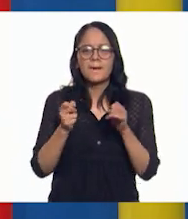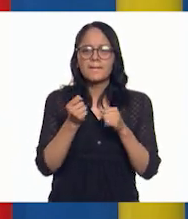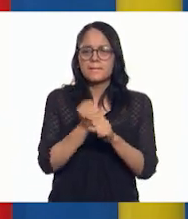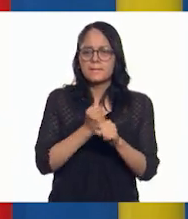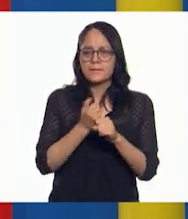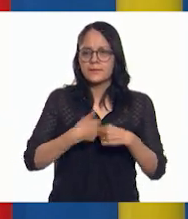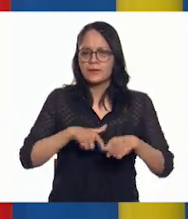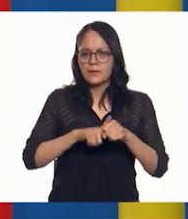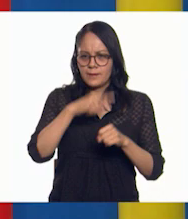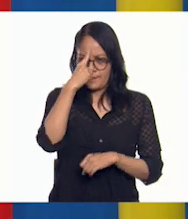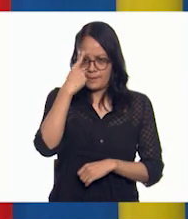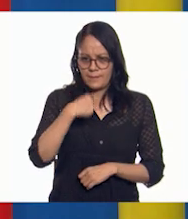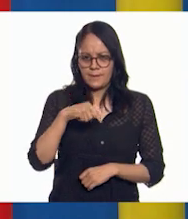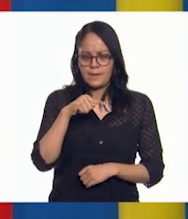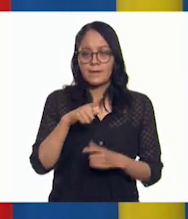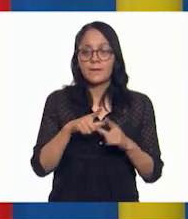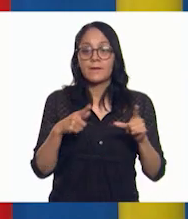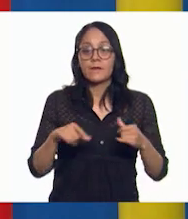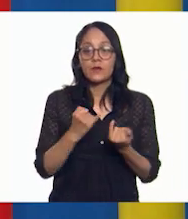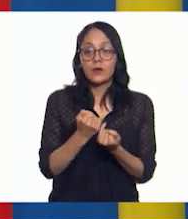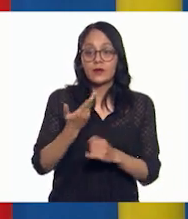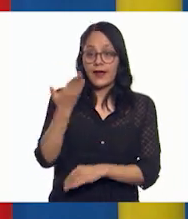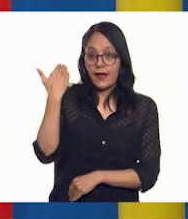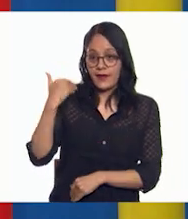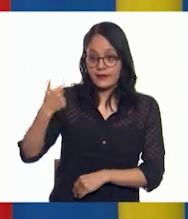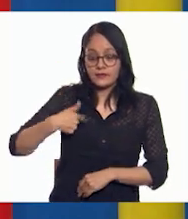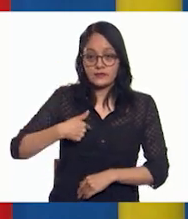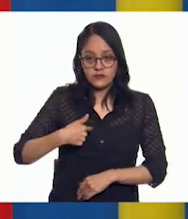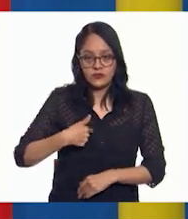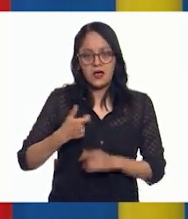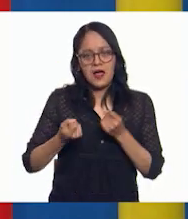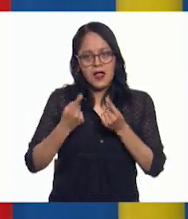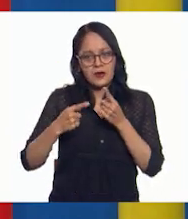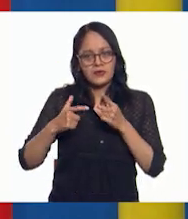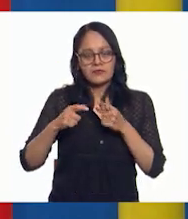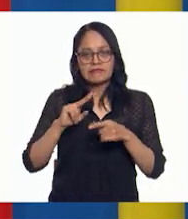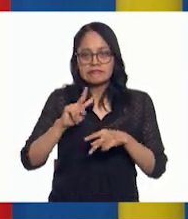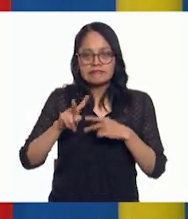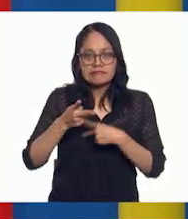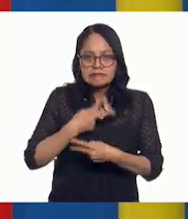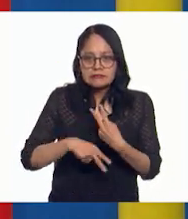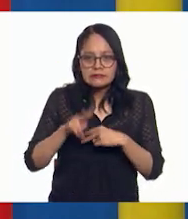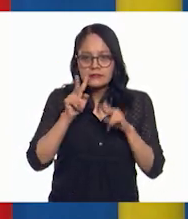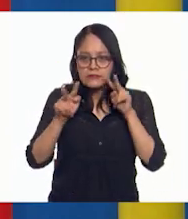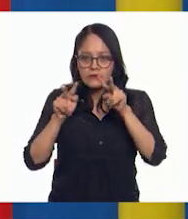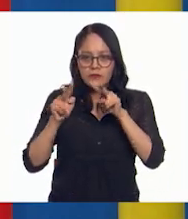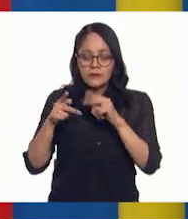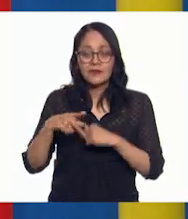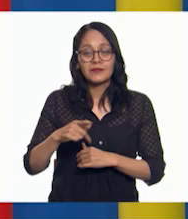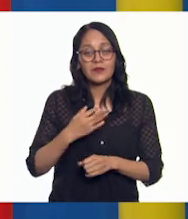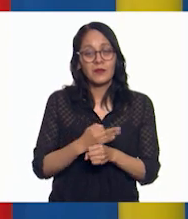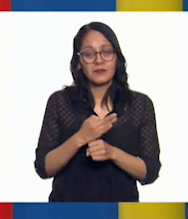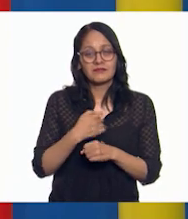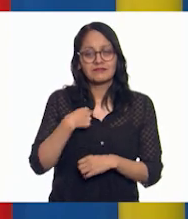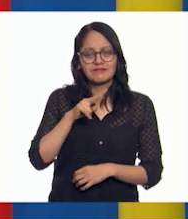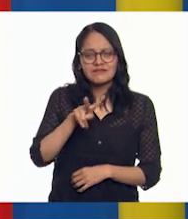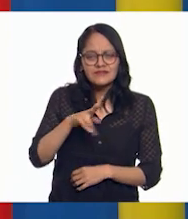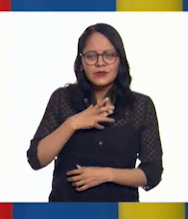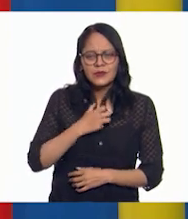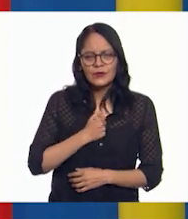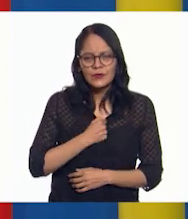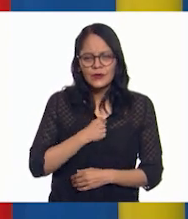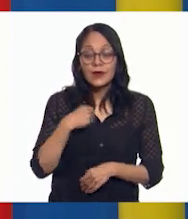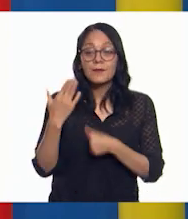por causa de fuerza mayor tuve que ausentarme de algunas, sino porque ya comienzo a sentir nostalgia al saber que no volveremos a trabajar